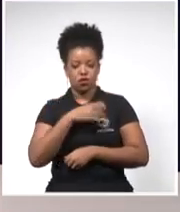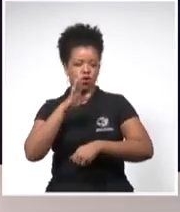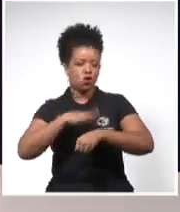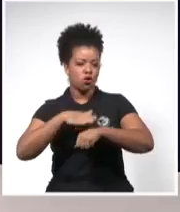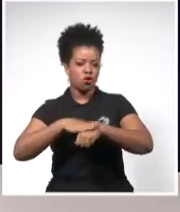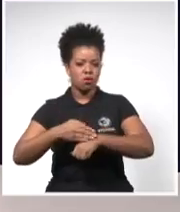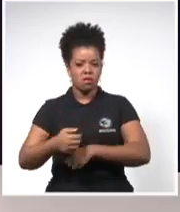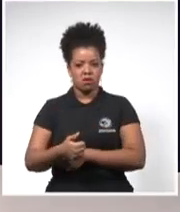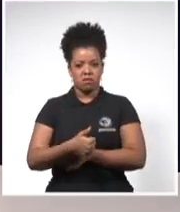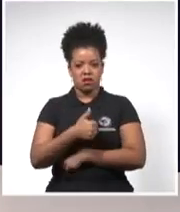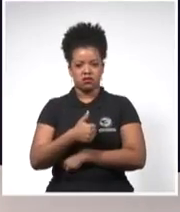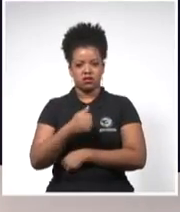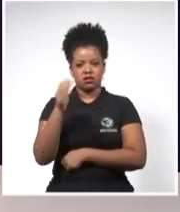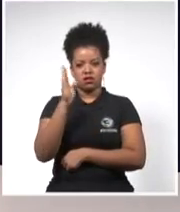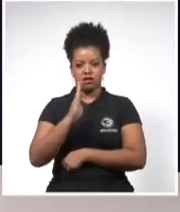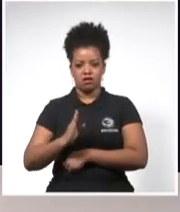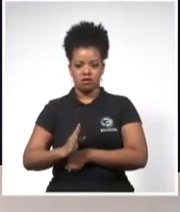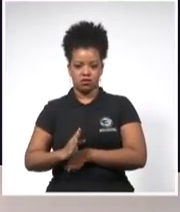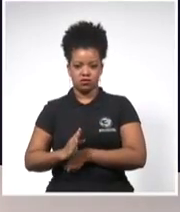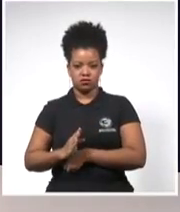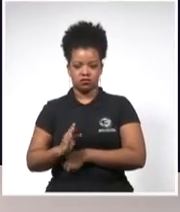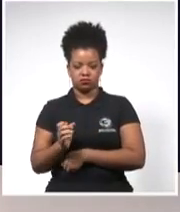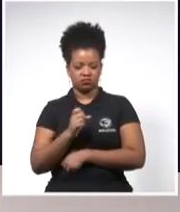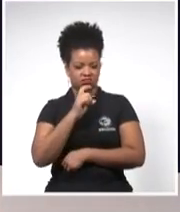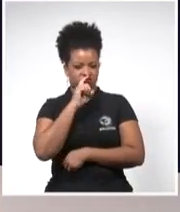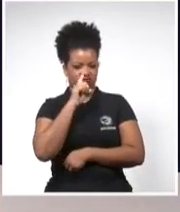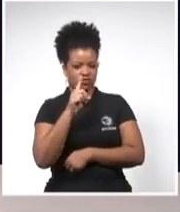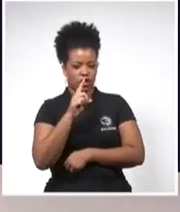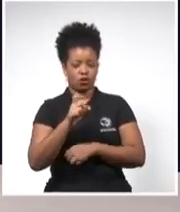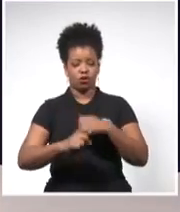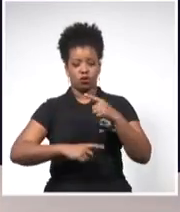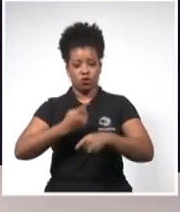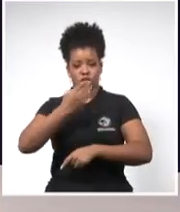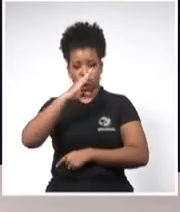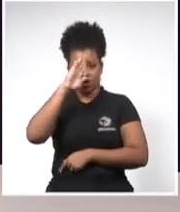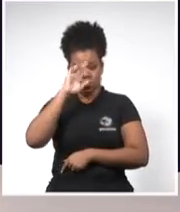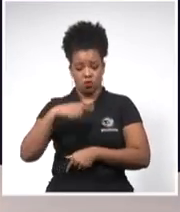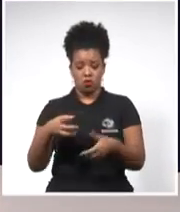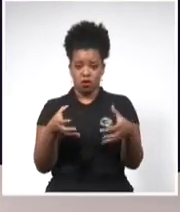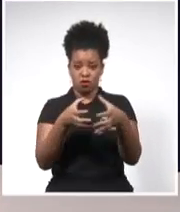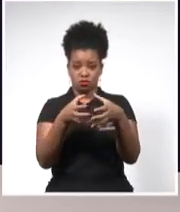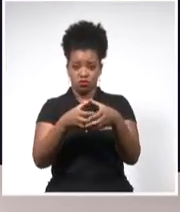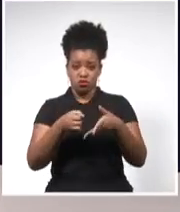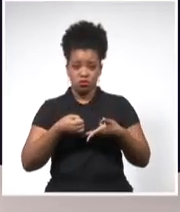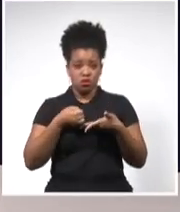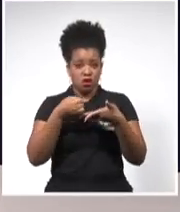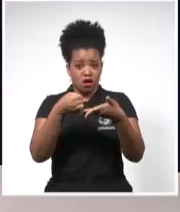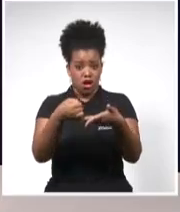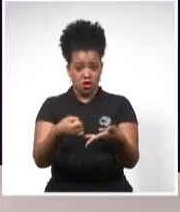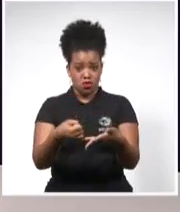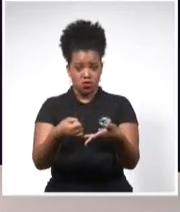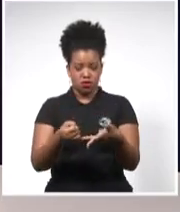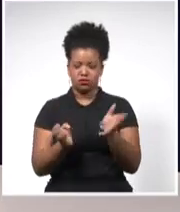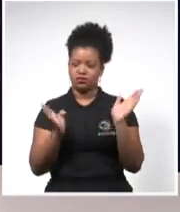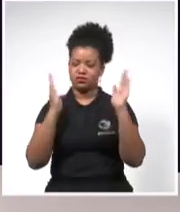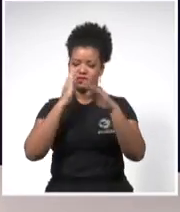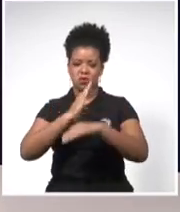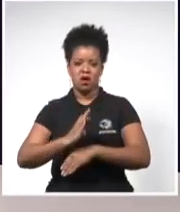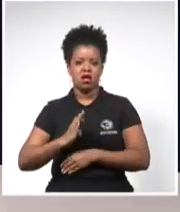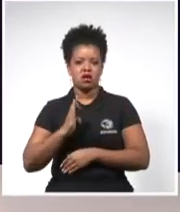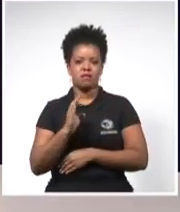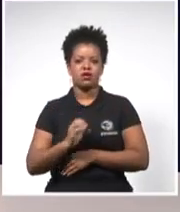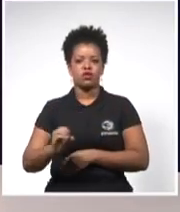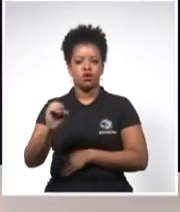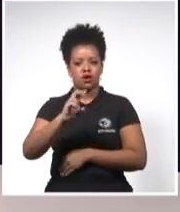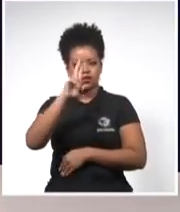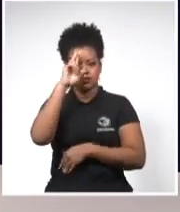Bolsonaro, quien con actitud despectiva y amenazante hacia nuestros colaboradores y en franco irrespeto a la OPS y a lo